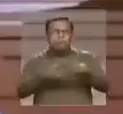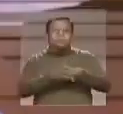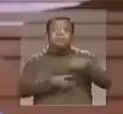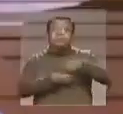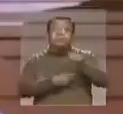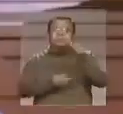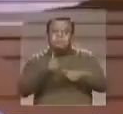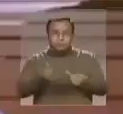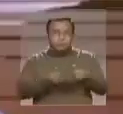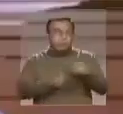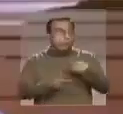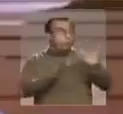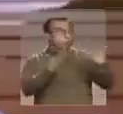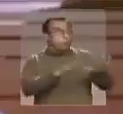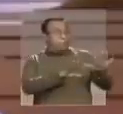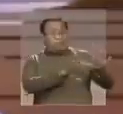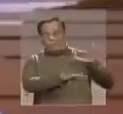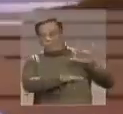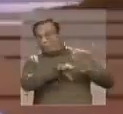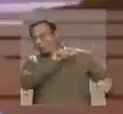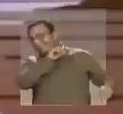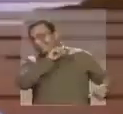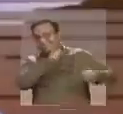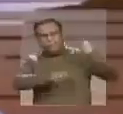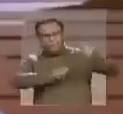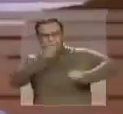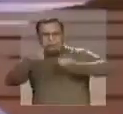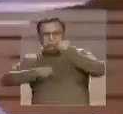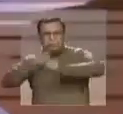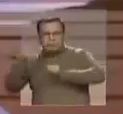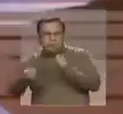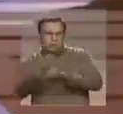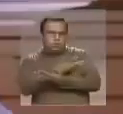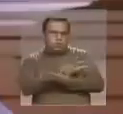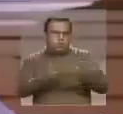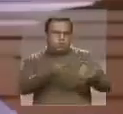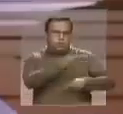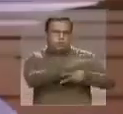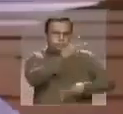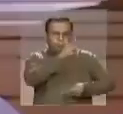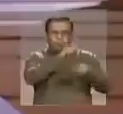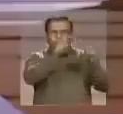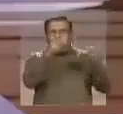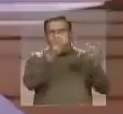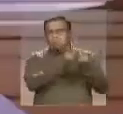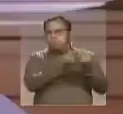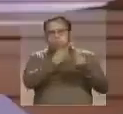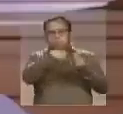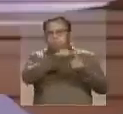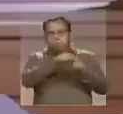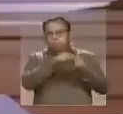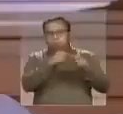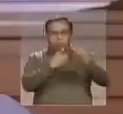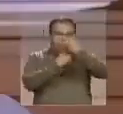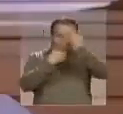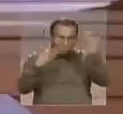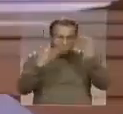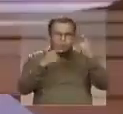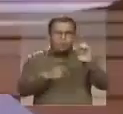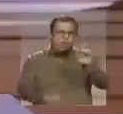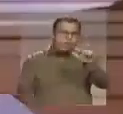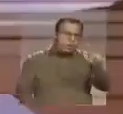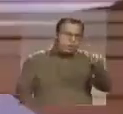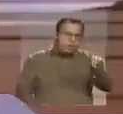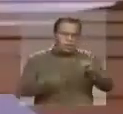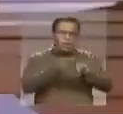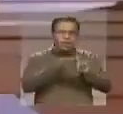refiero? Salen de allá huyendo de conductas criminales por parte, por ejemplo, de disidencias del